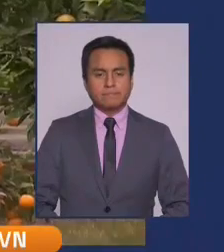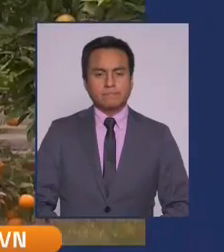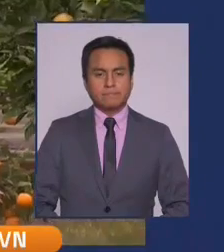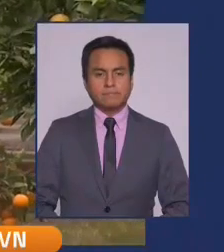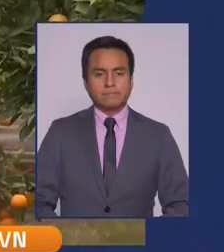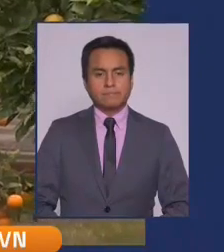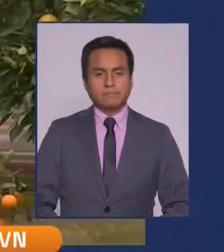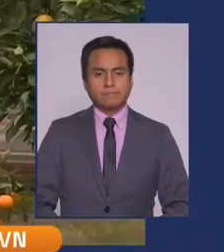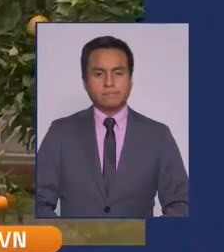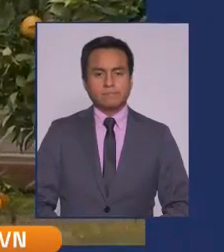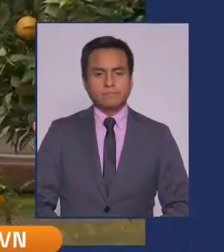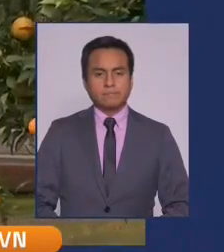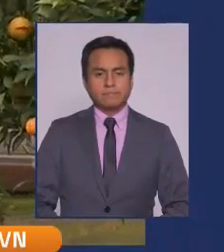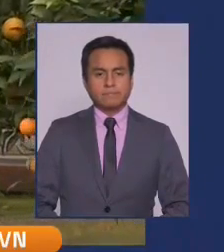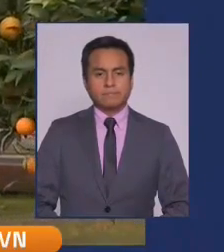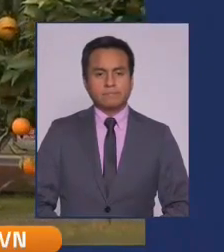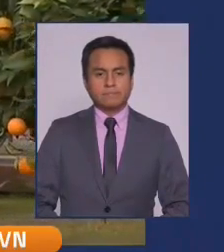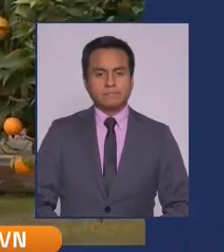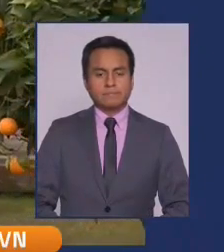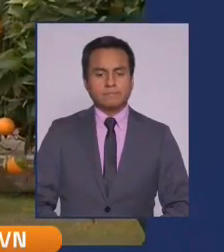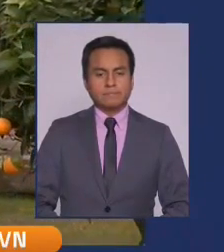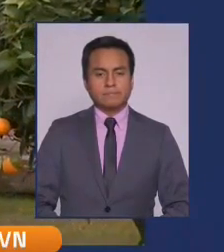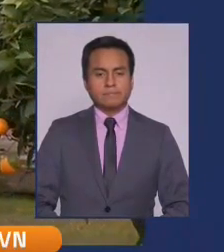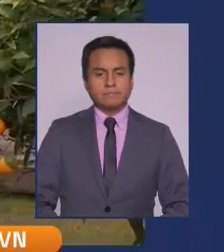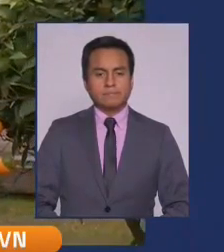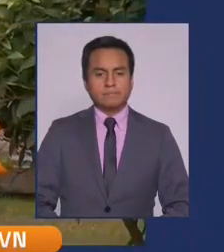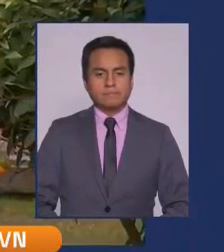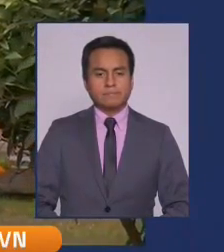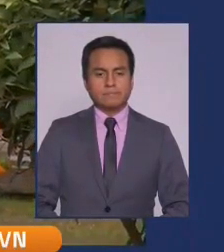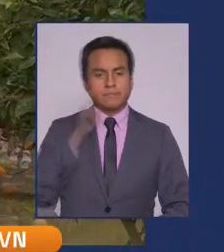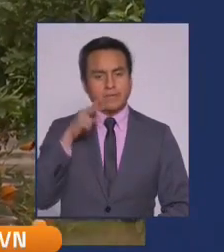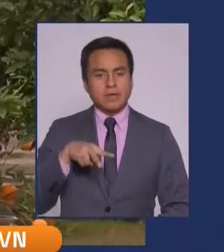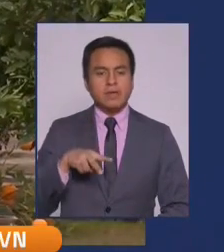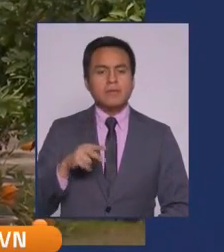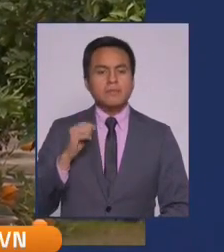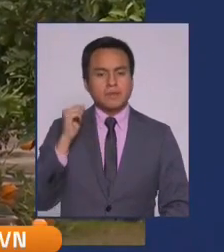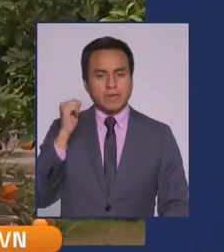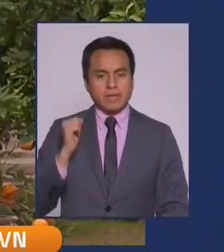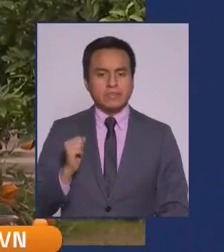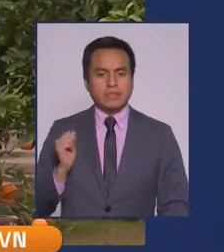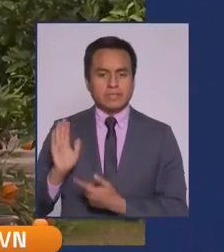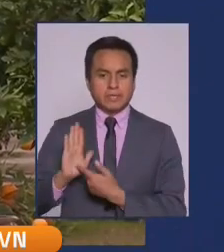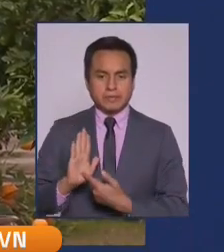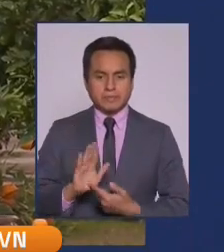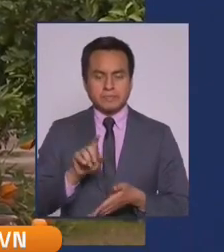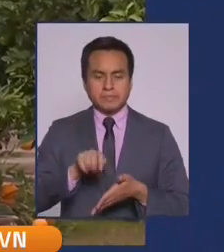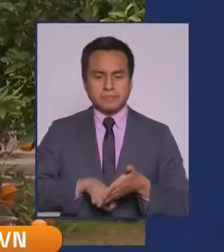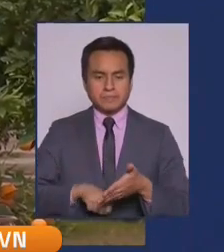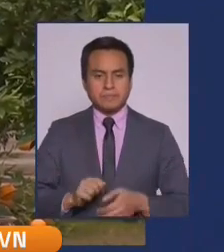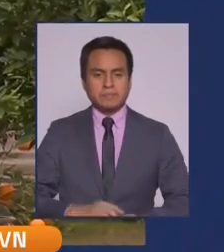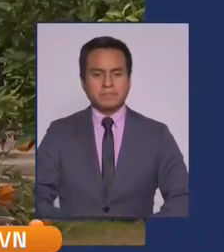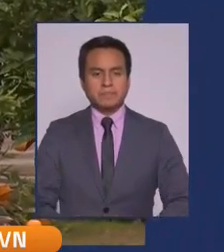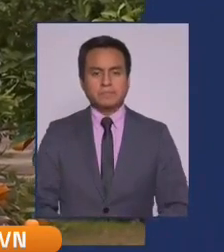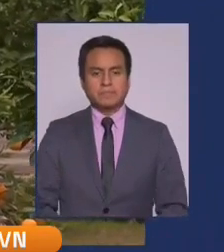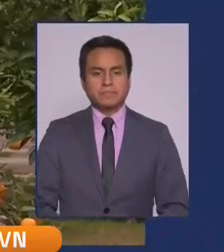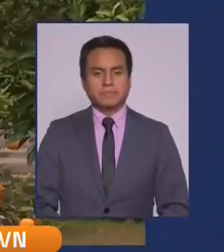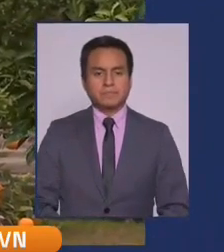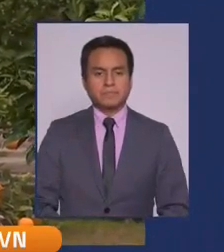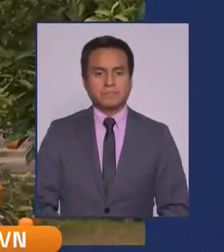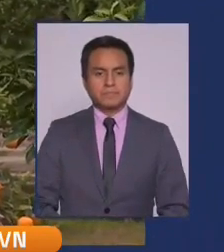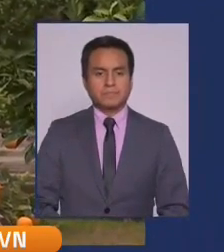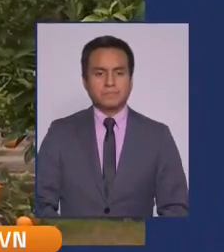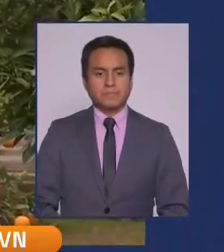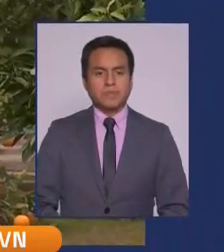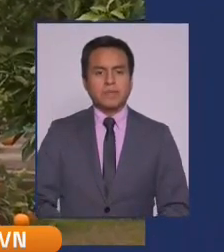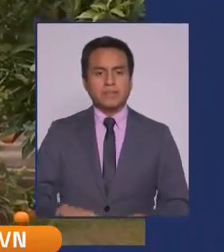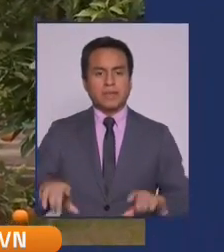lo que queremos es en algún momento expresar que esto nos molestó, no por el hecho de nosotros, y lo quiero decir una vez más, porque cada uno